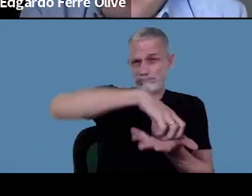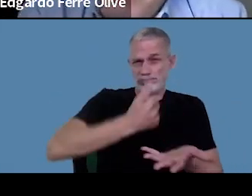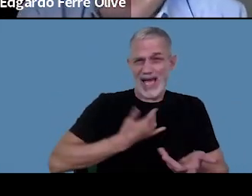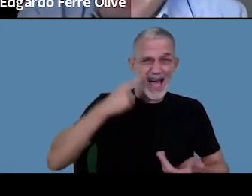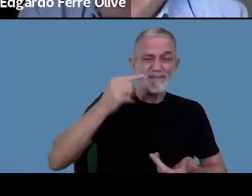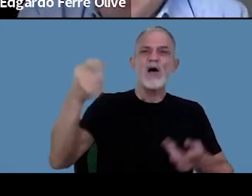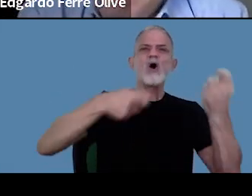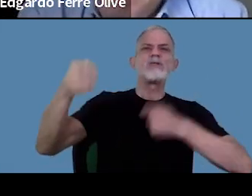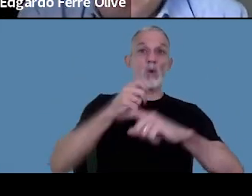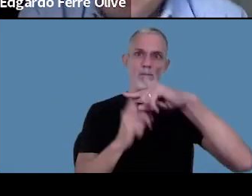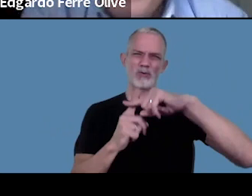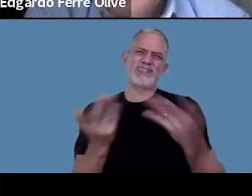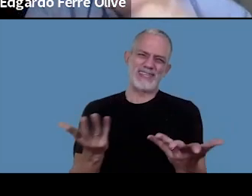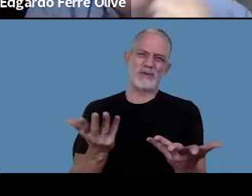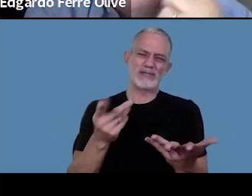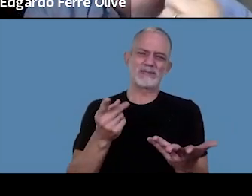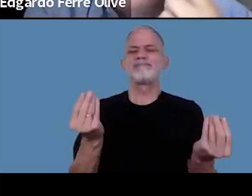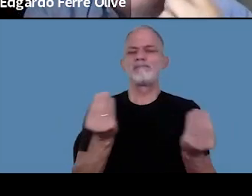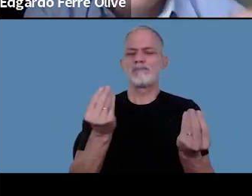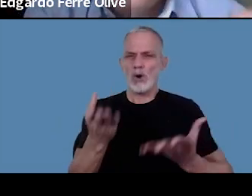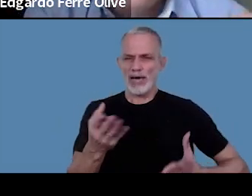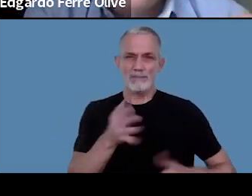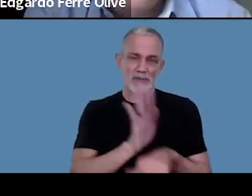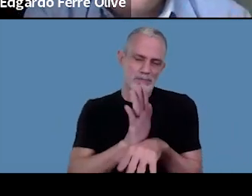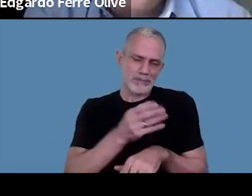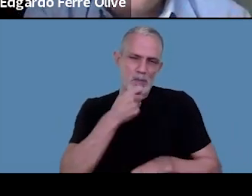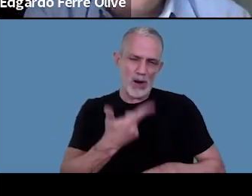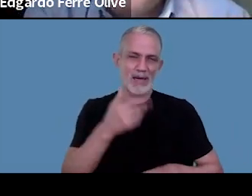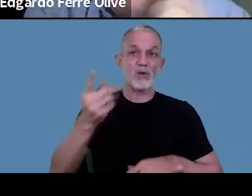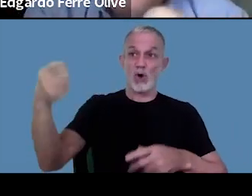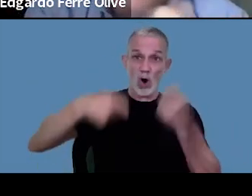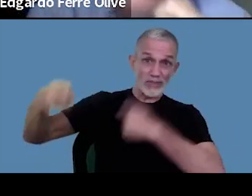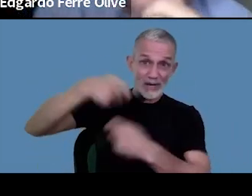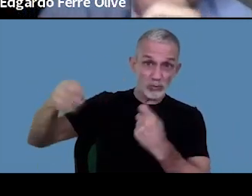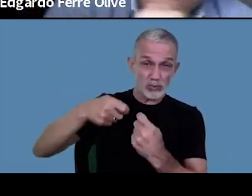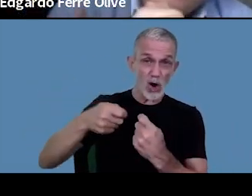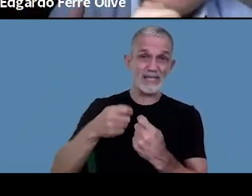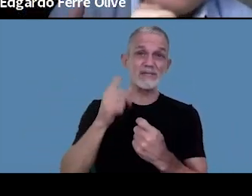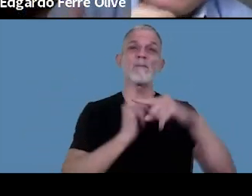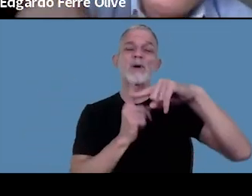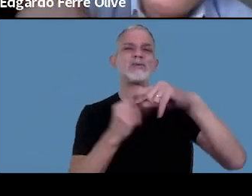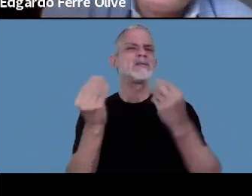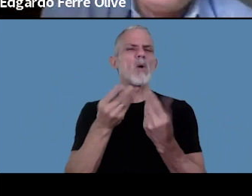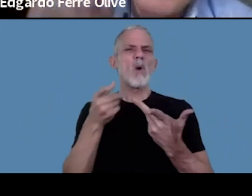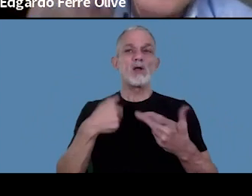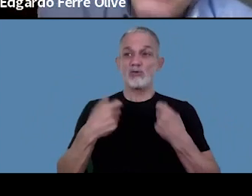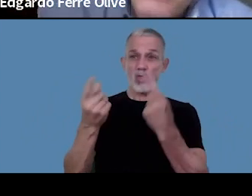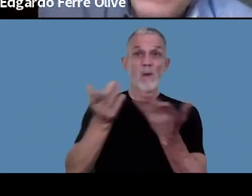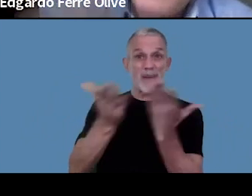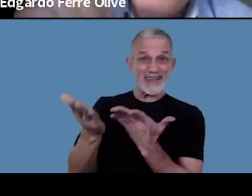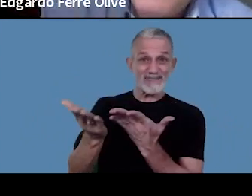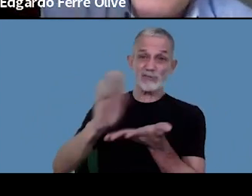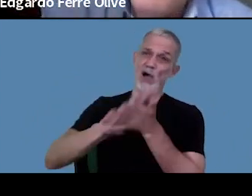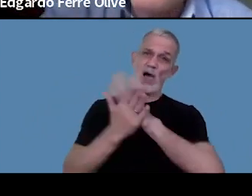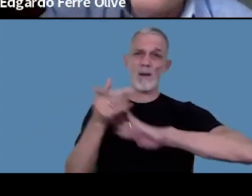contribuciones positivas. ¿En qué sentido? Son contribuciones especiales positivas en el sentido de que yo le estoy dando un beneficio